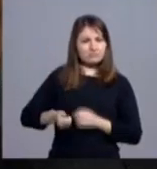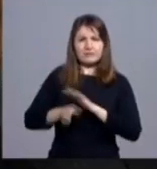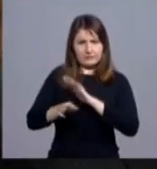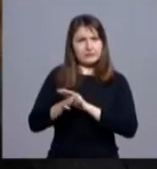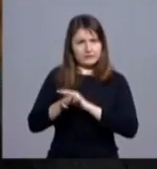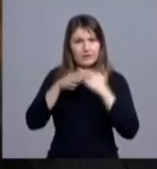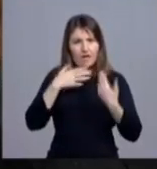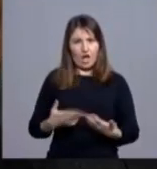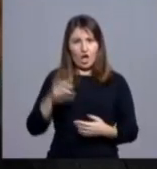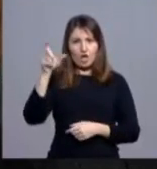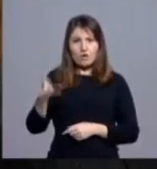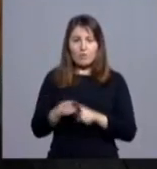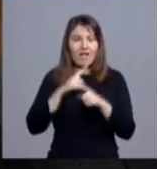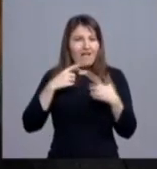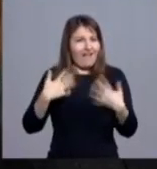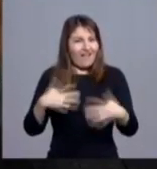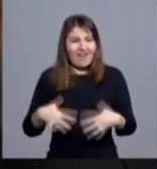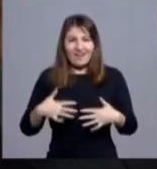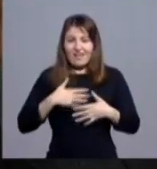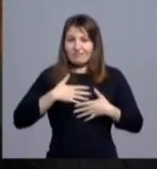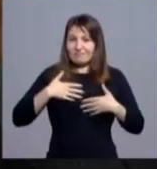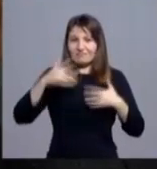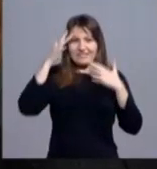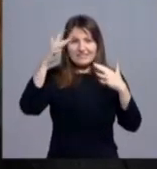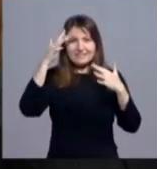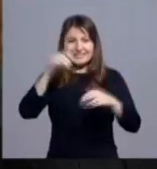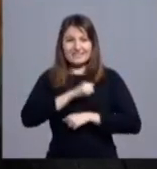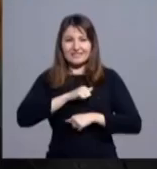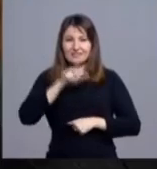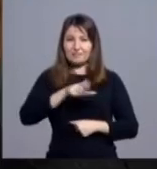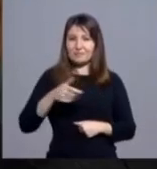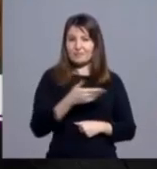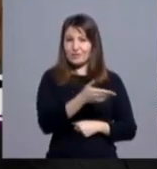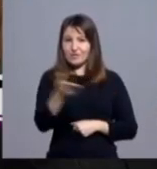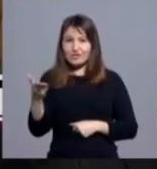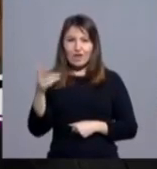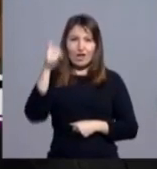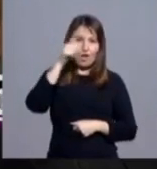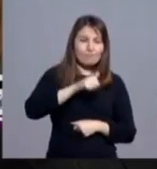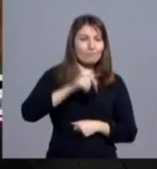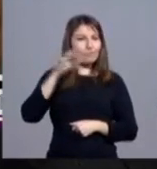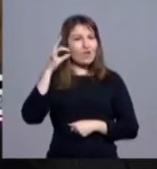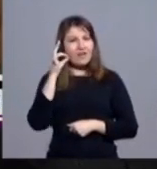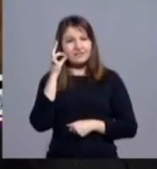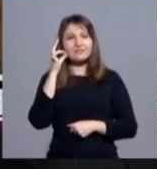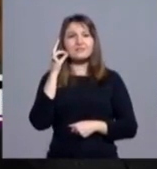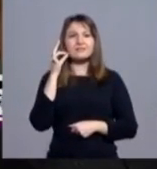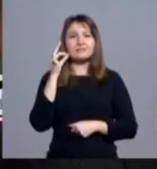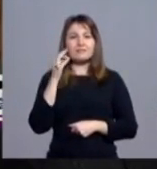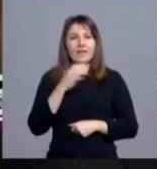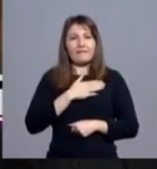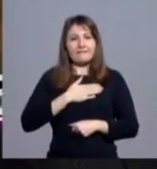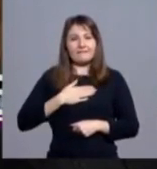momentos una alegría y una esperanza para muchos de estos hombres y de estas mujeres